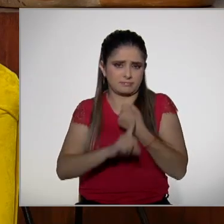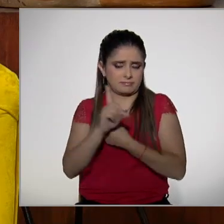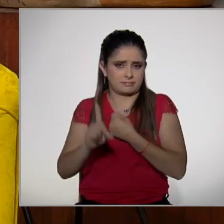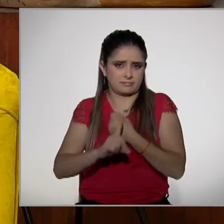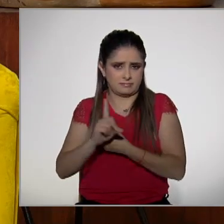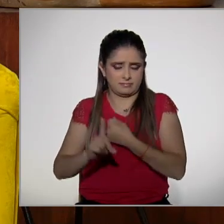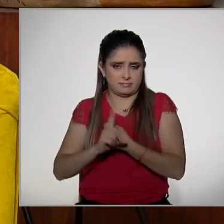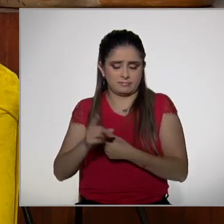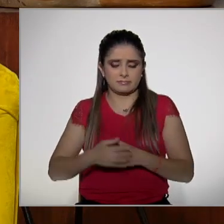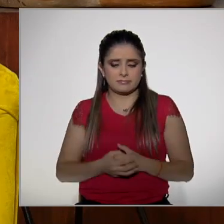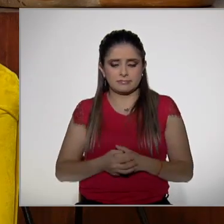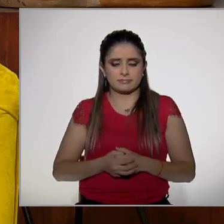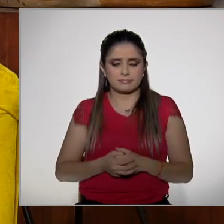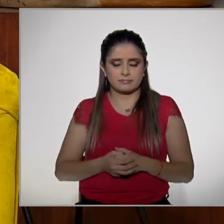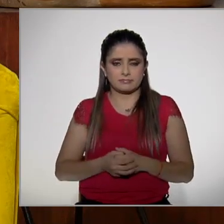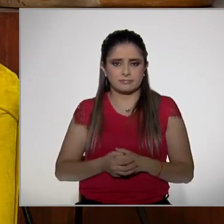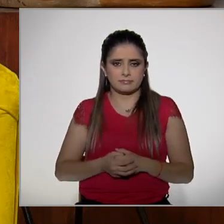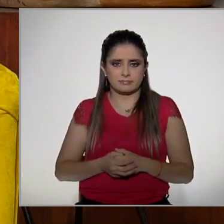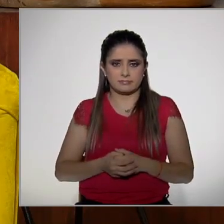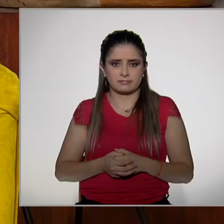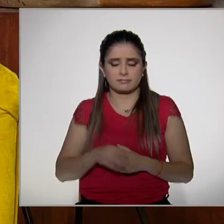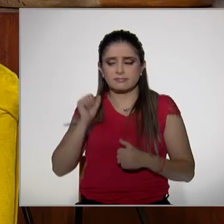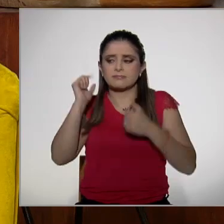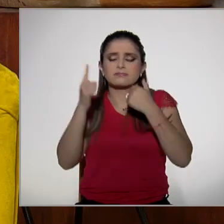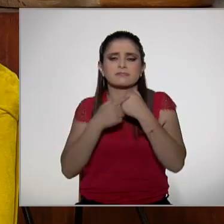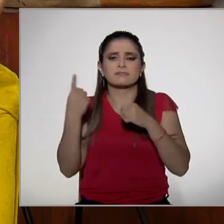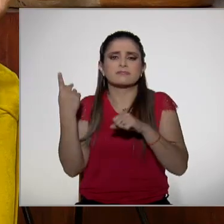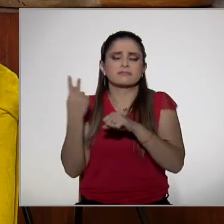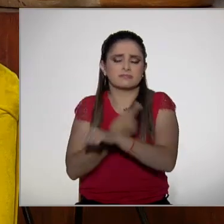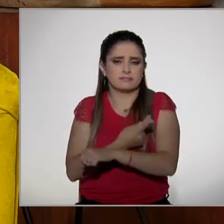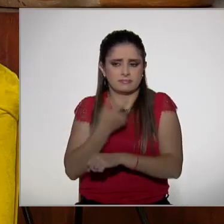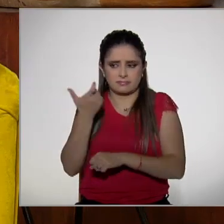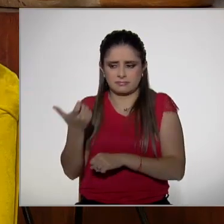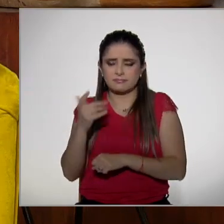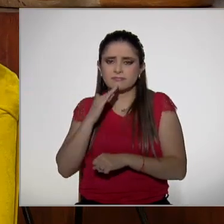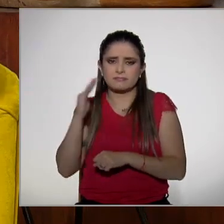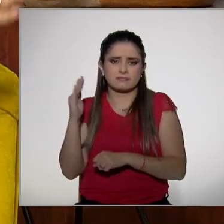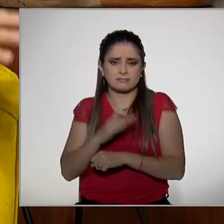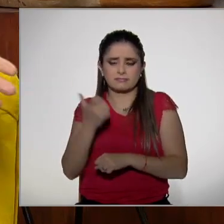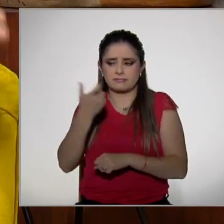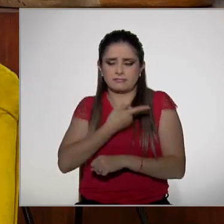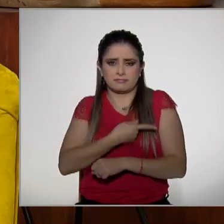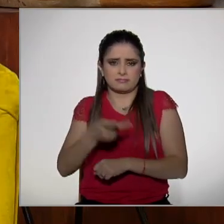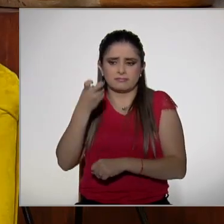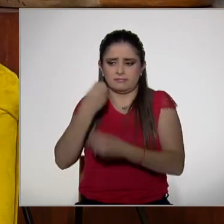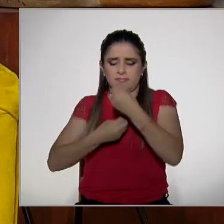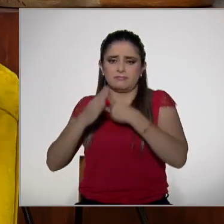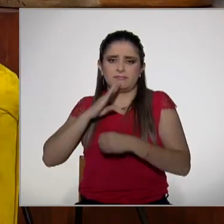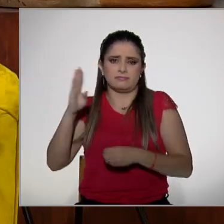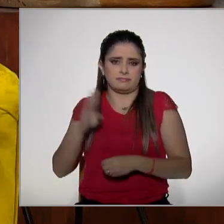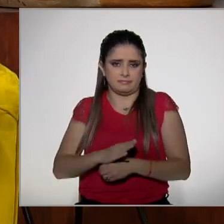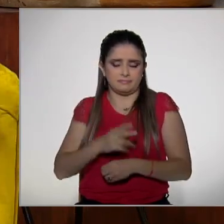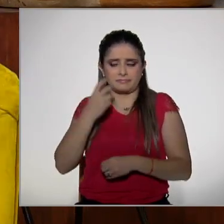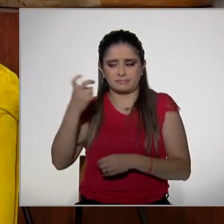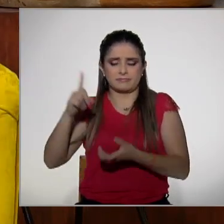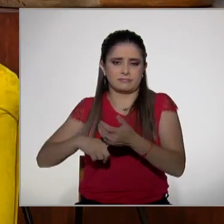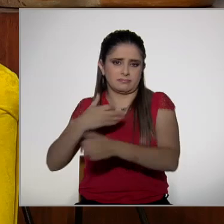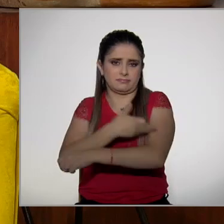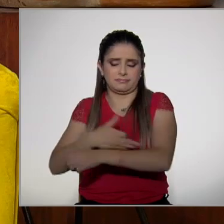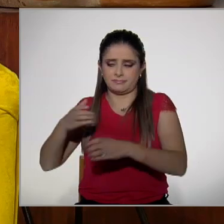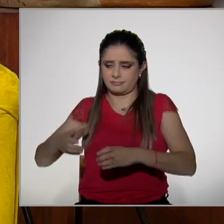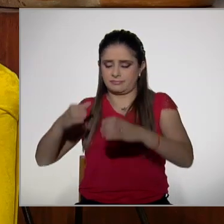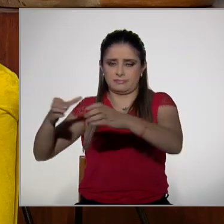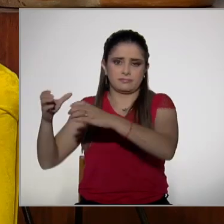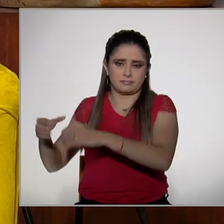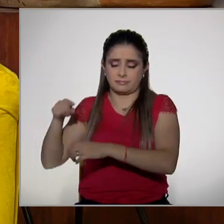pero si se van a más del 10 por ciento es porque algo está algo pasa en la economía y la economía obviamente se va a ver reflejada en el núcleo familiar si esa